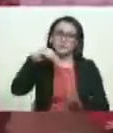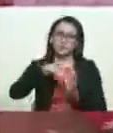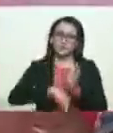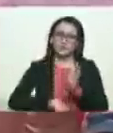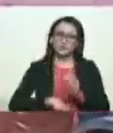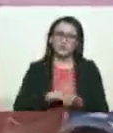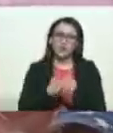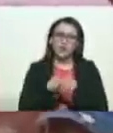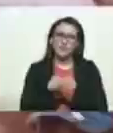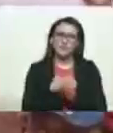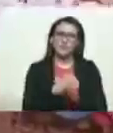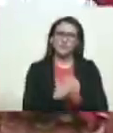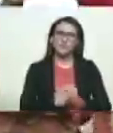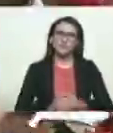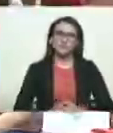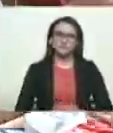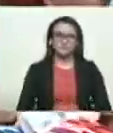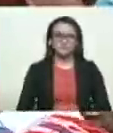de amor